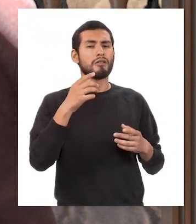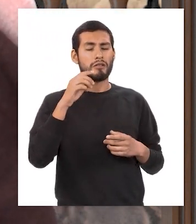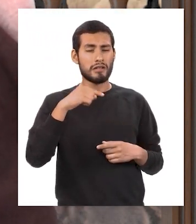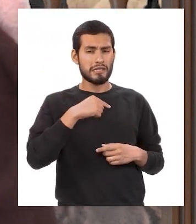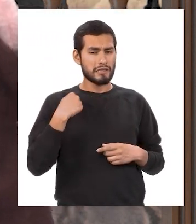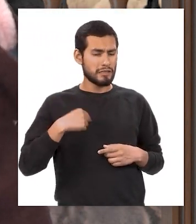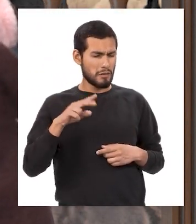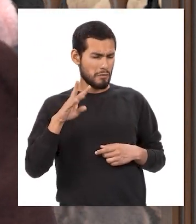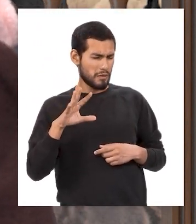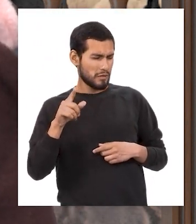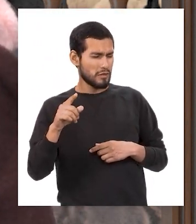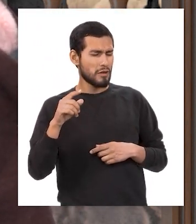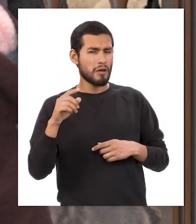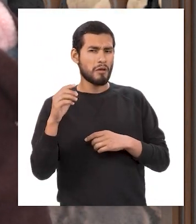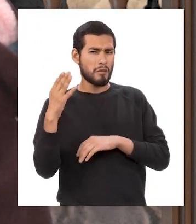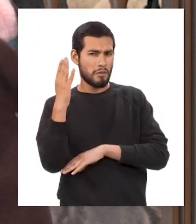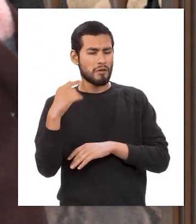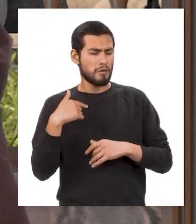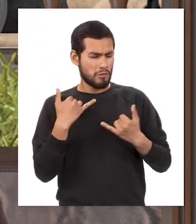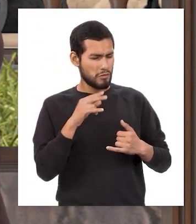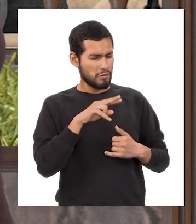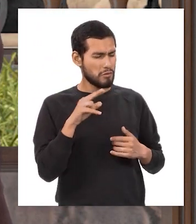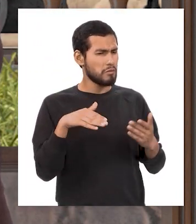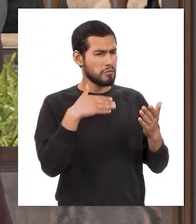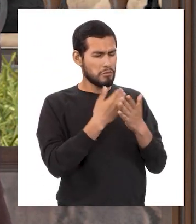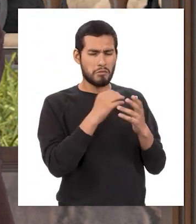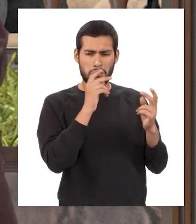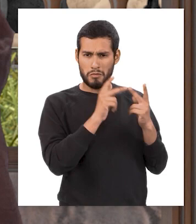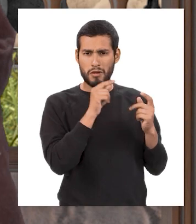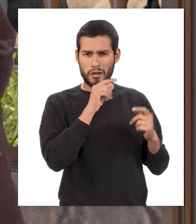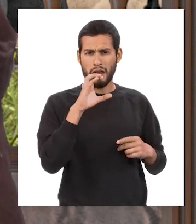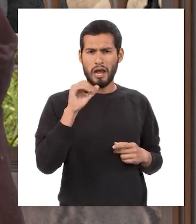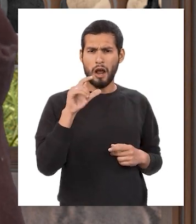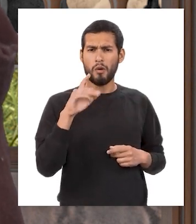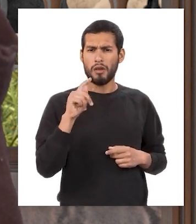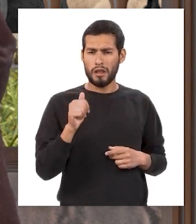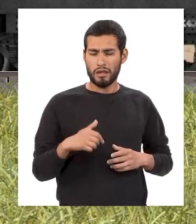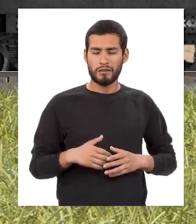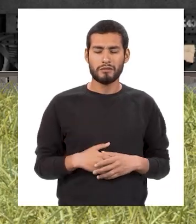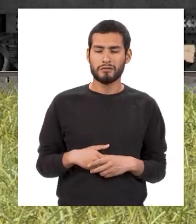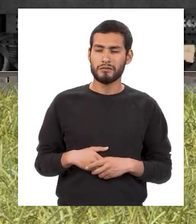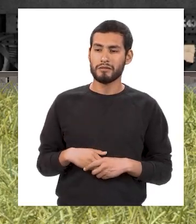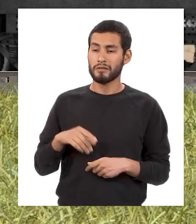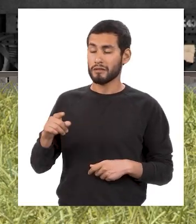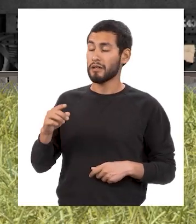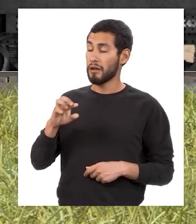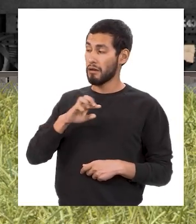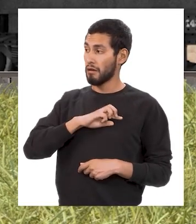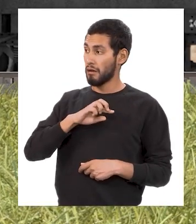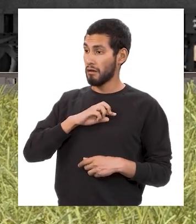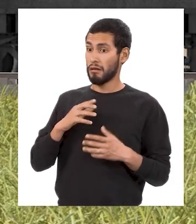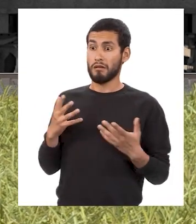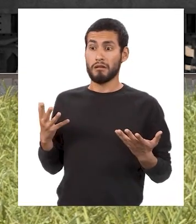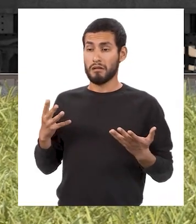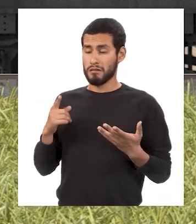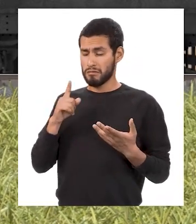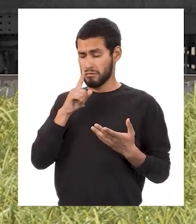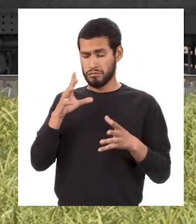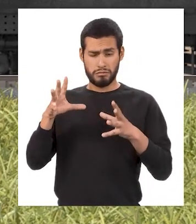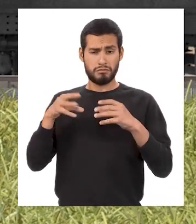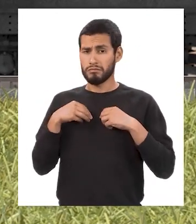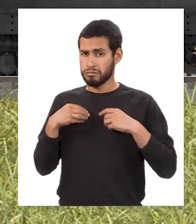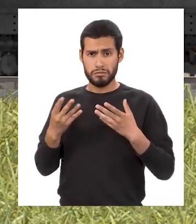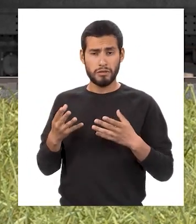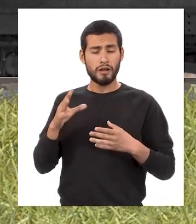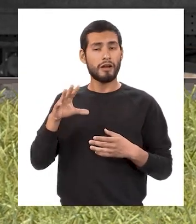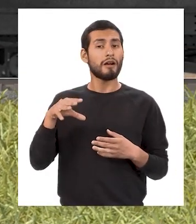25 al mediodía. Y estamos a 22. Y llegaremos a tiempo a Calcuta. Passepartout no pudo hacer más que